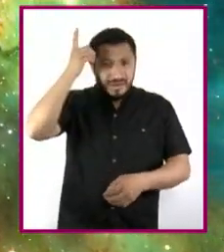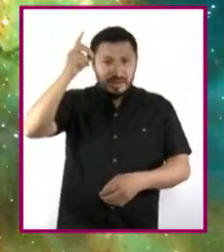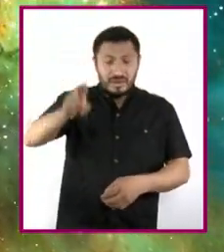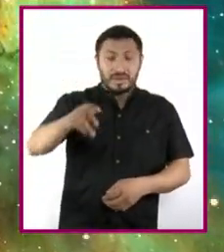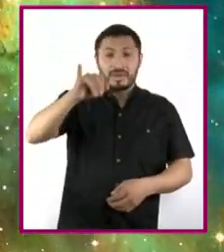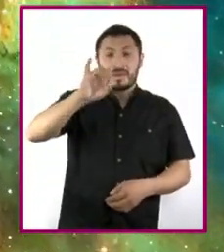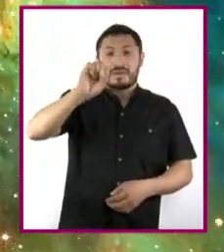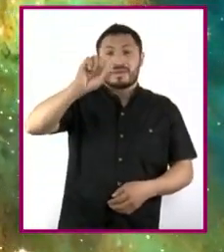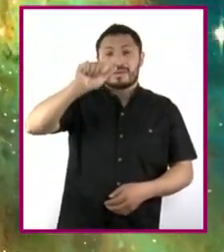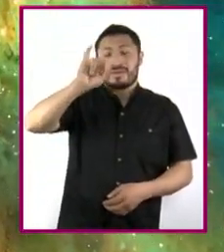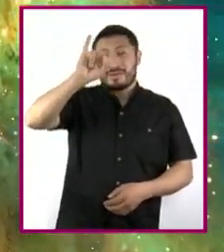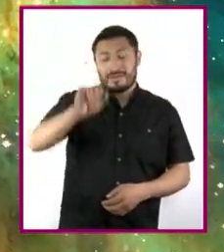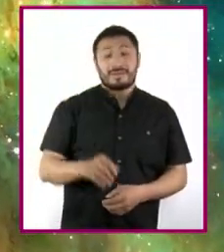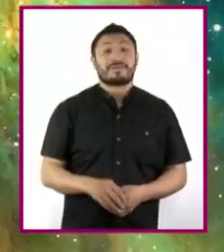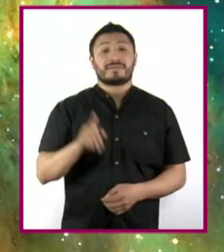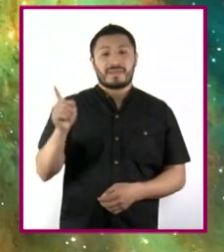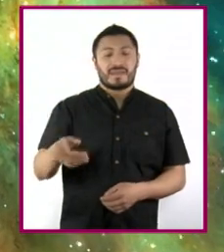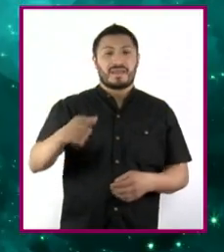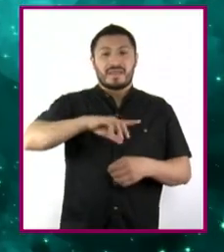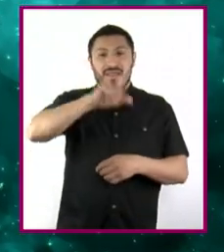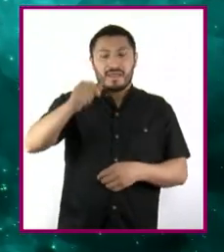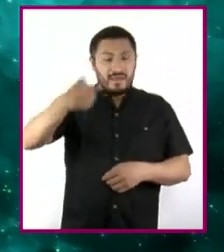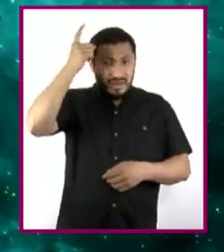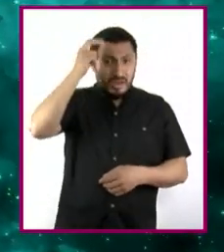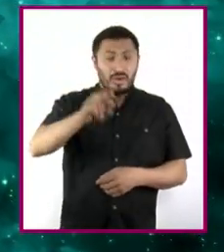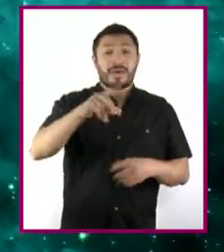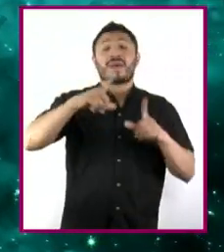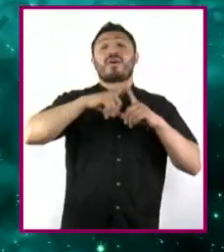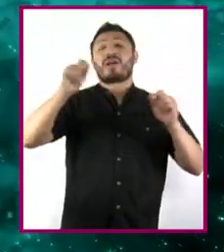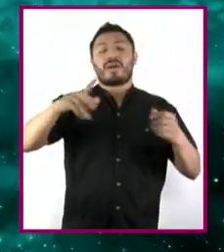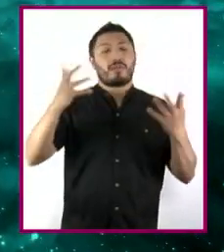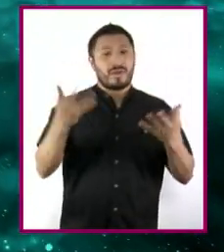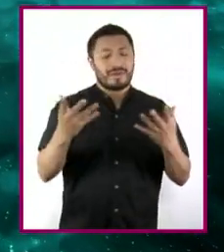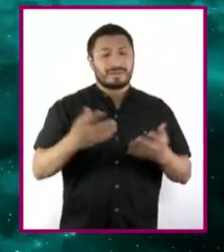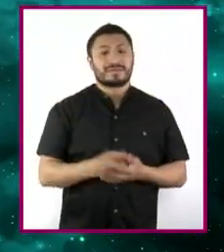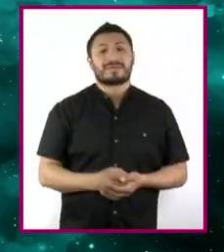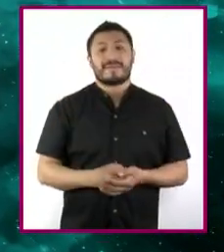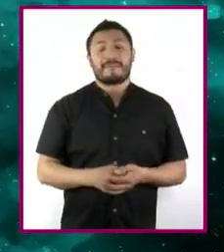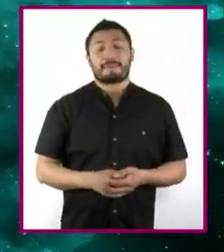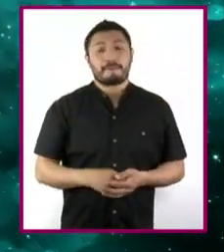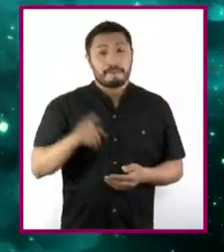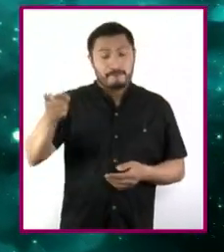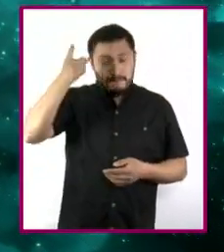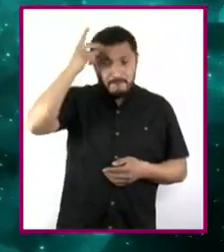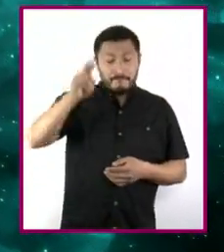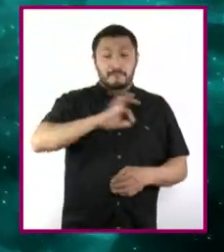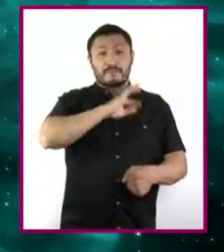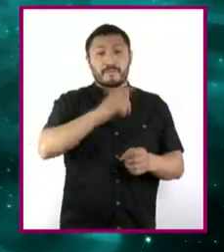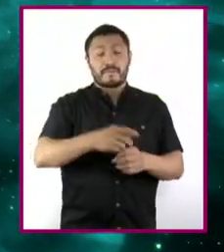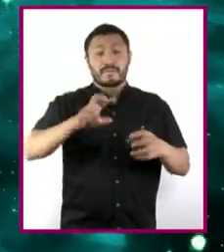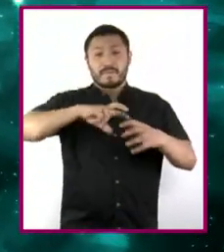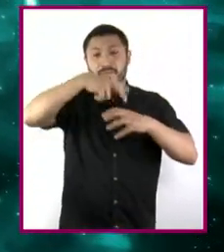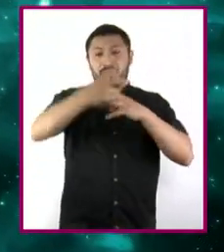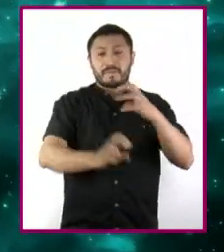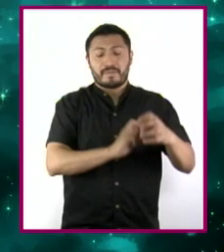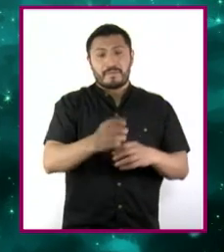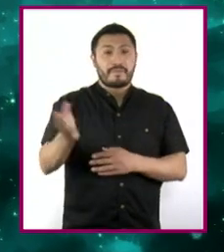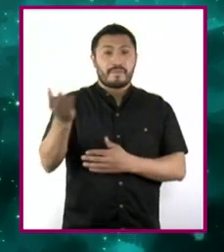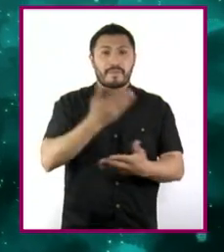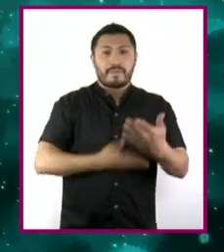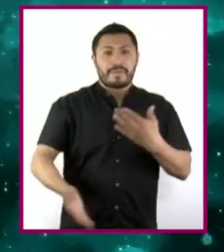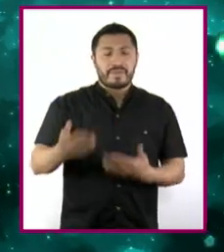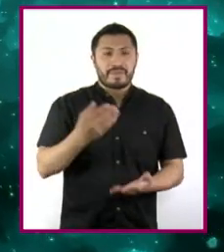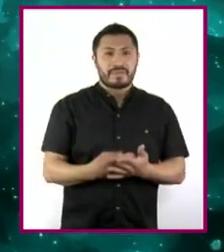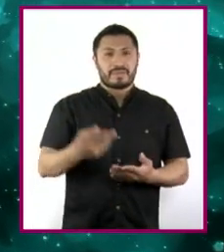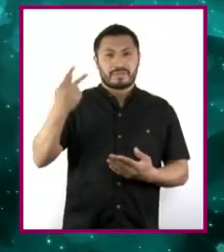Fajardo, quien se encuentra haciendo su postdoctorado en Japón. Así es, Pepe. El doctor Isaí es especialista en satélites y nos compartirá su punto de